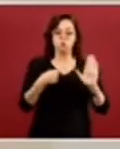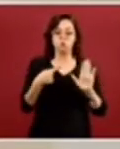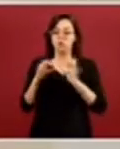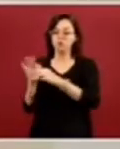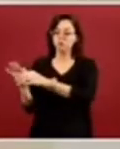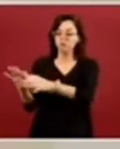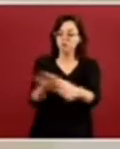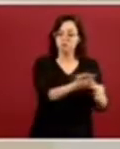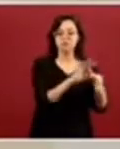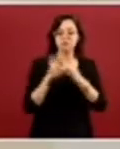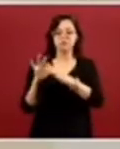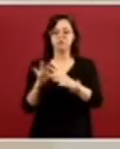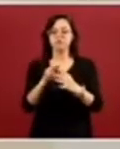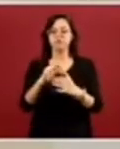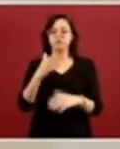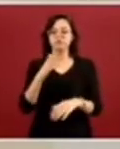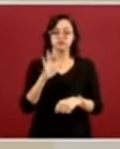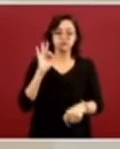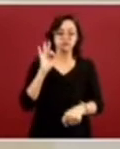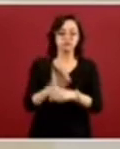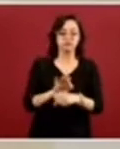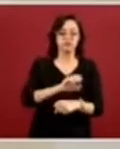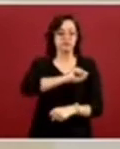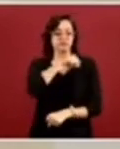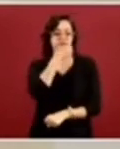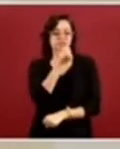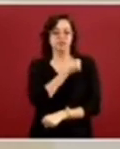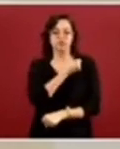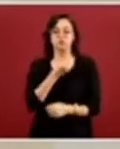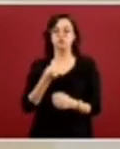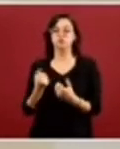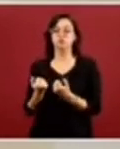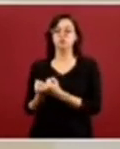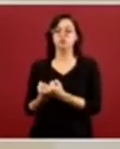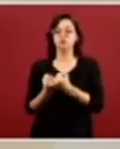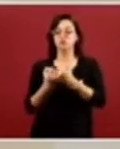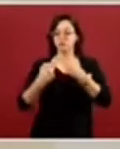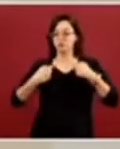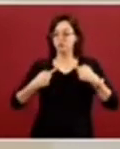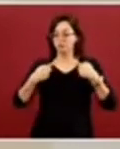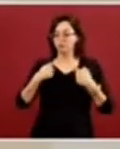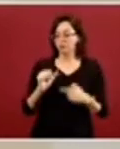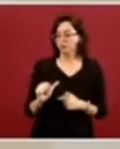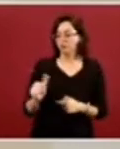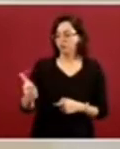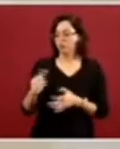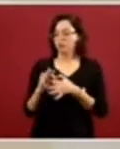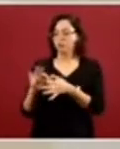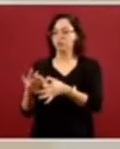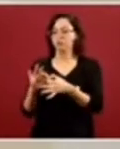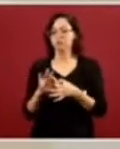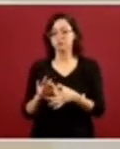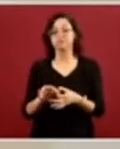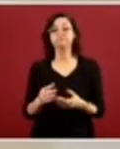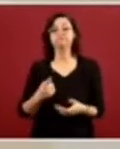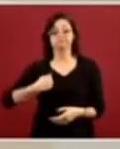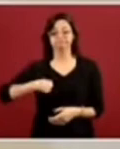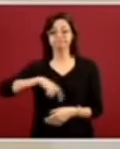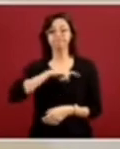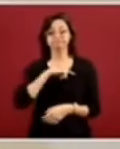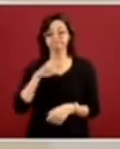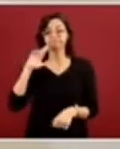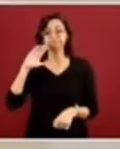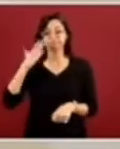salud, nos une por la solidaridad y el deber con el prójimo. Esta es nuestra tarea y por lo